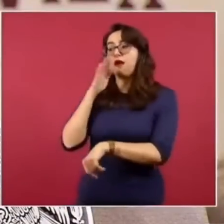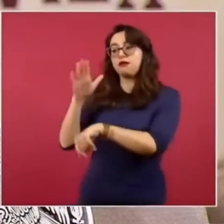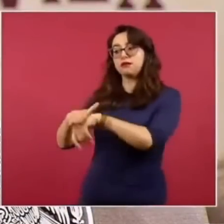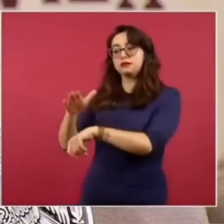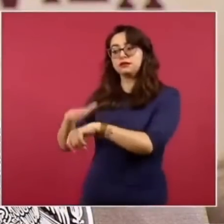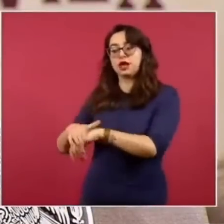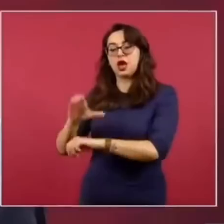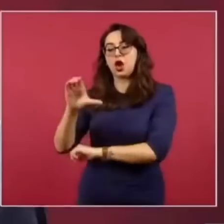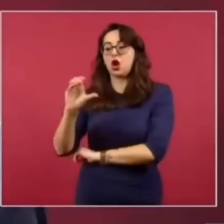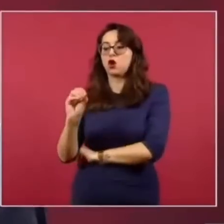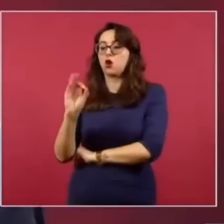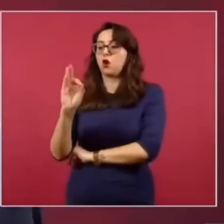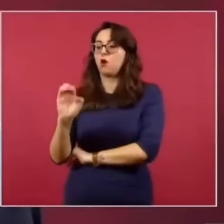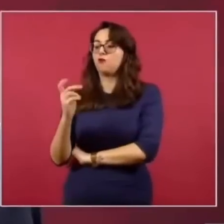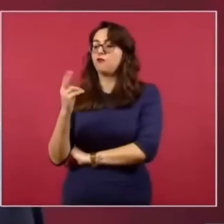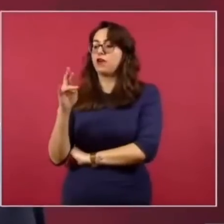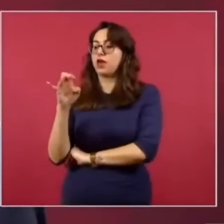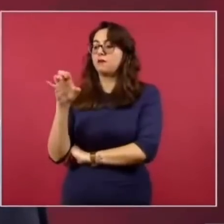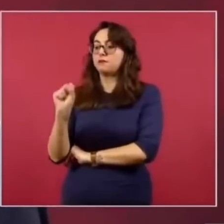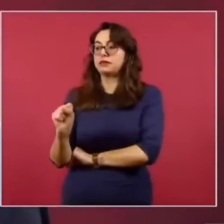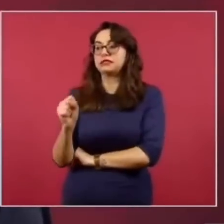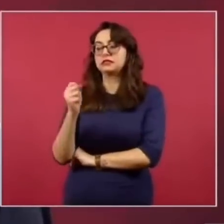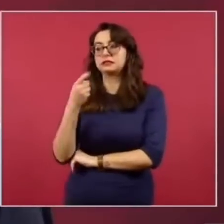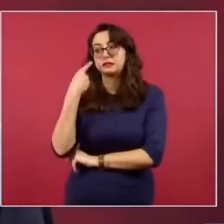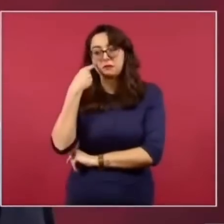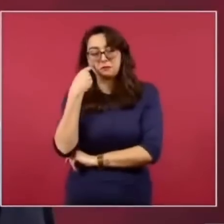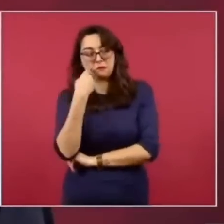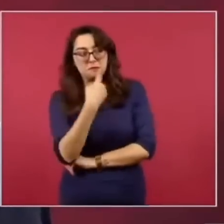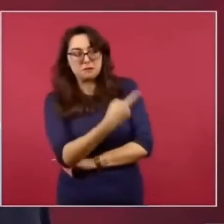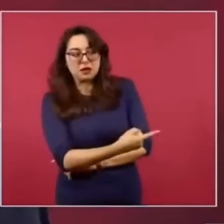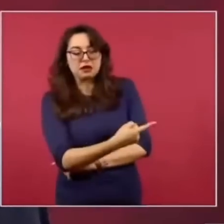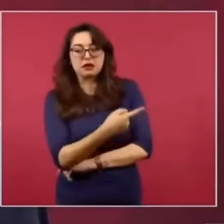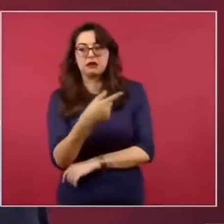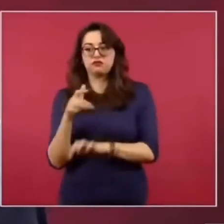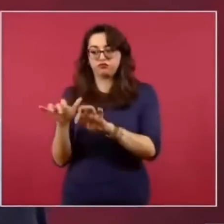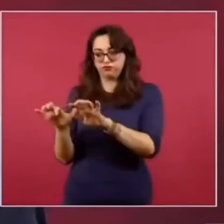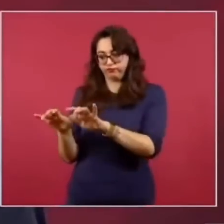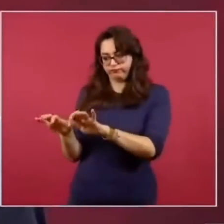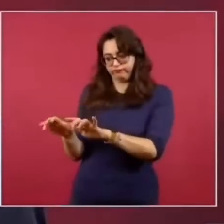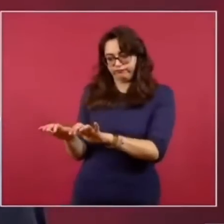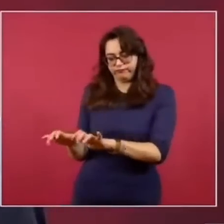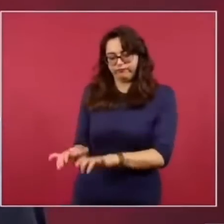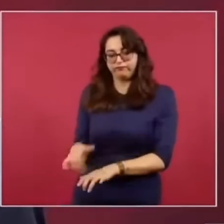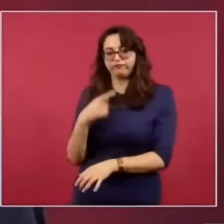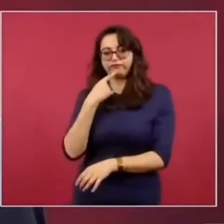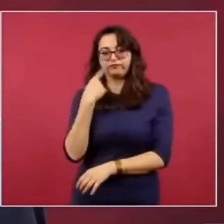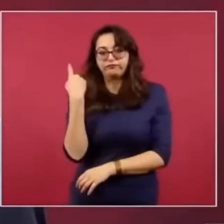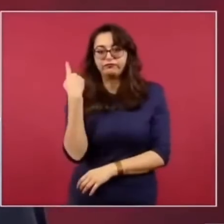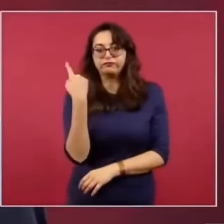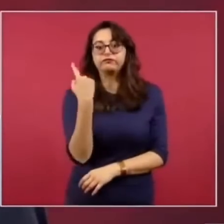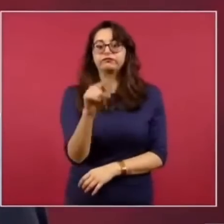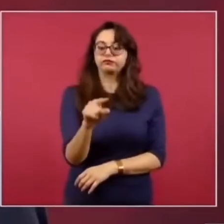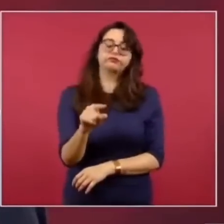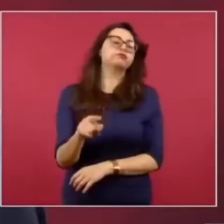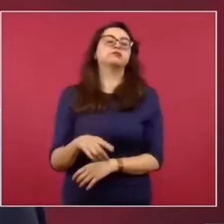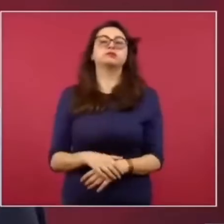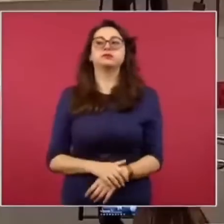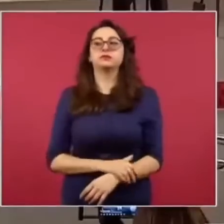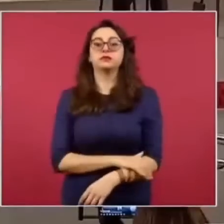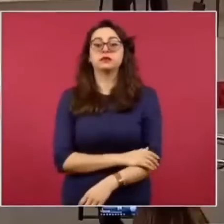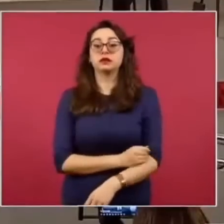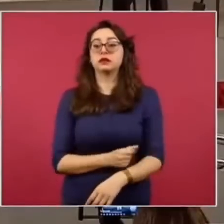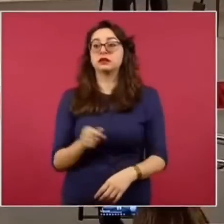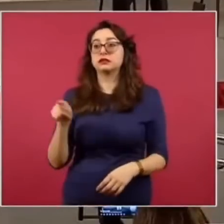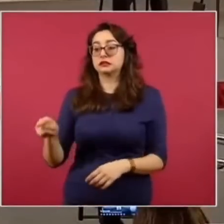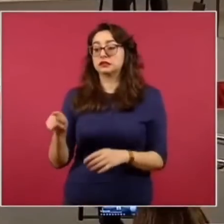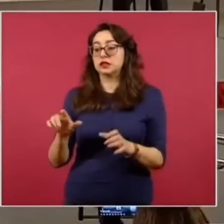plataforma electrónica para la farmacovigilancia específicamente útil en este caso para los precursores químicos.